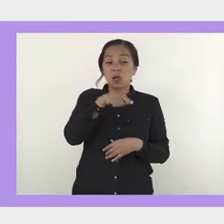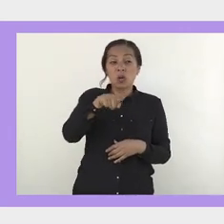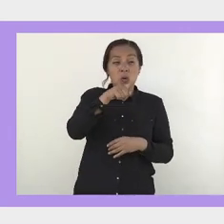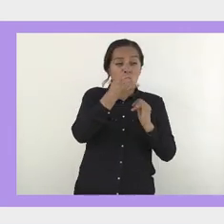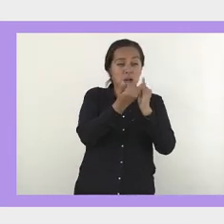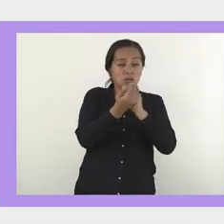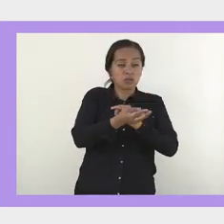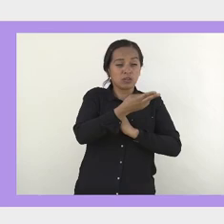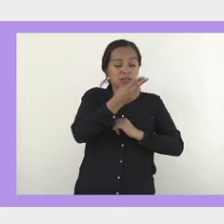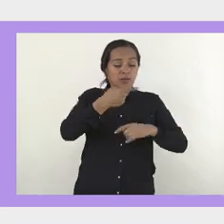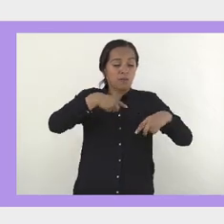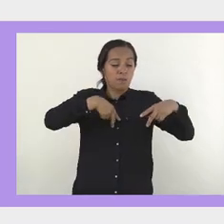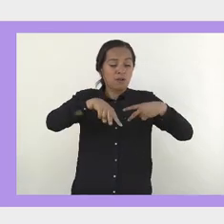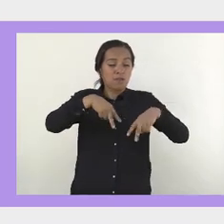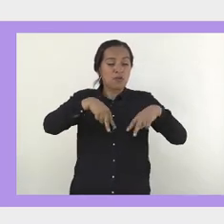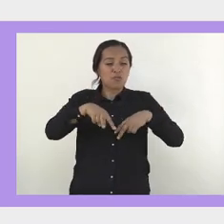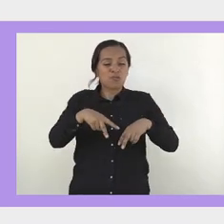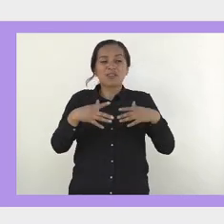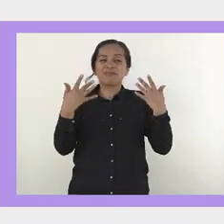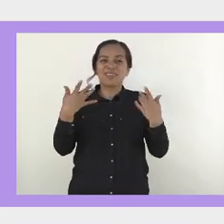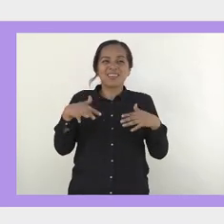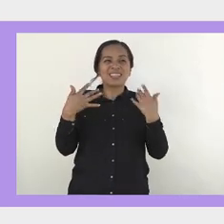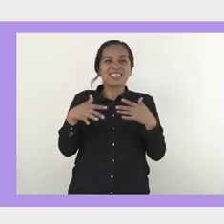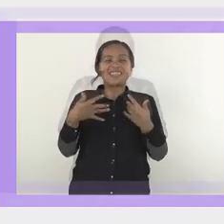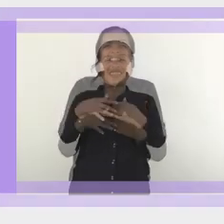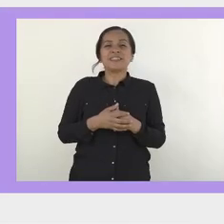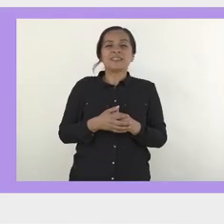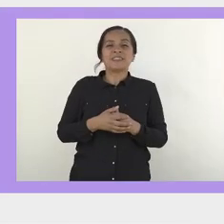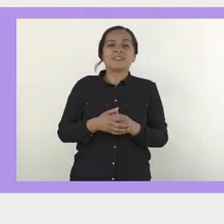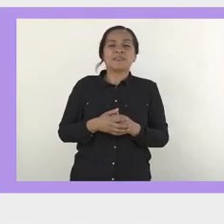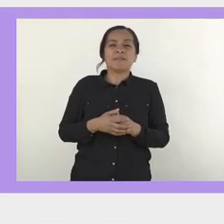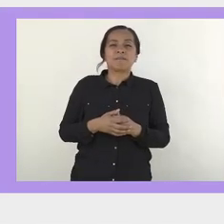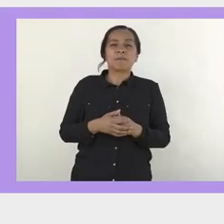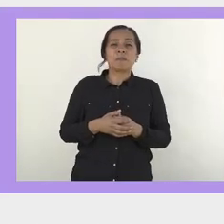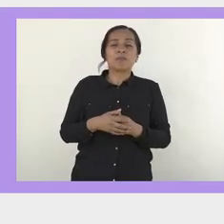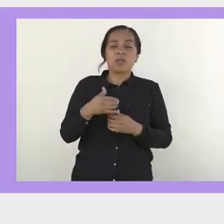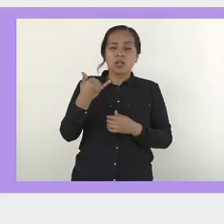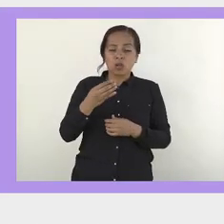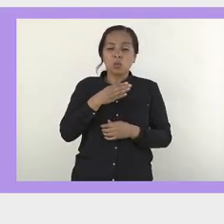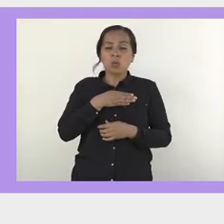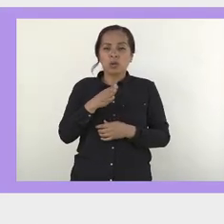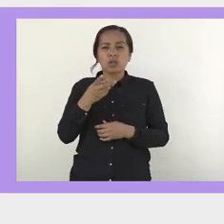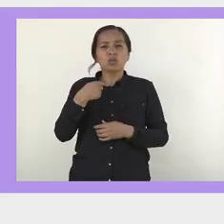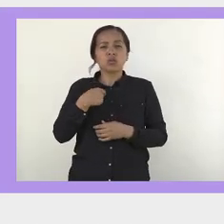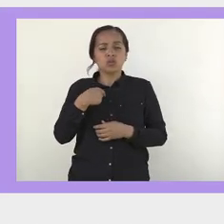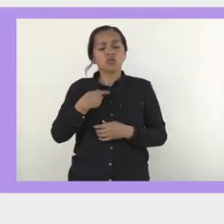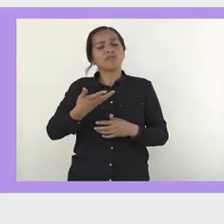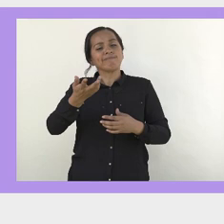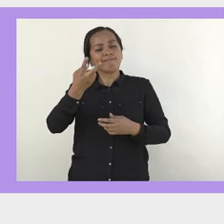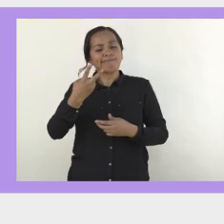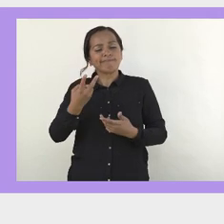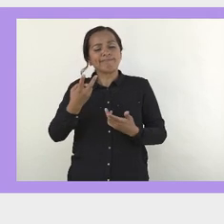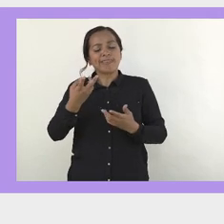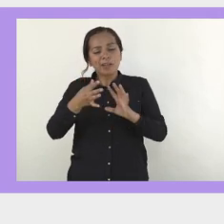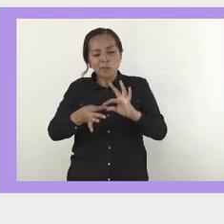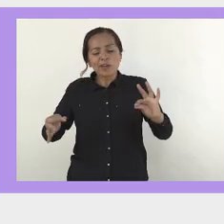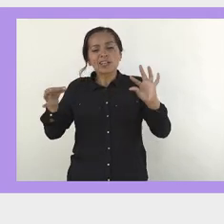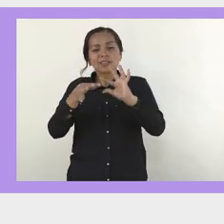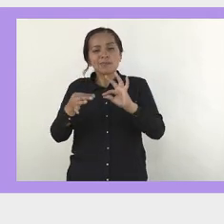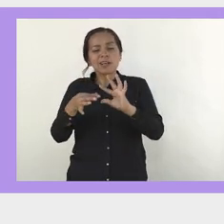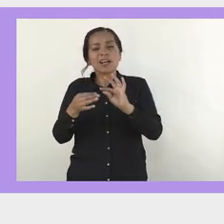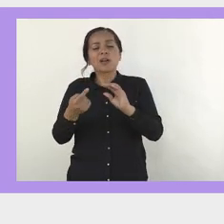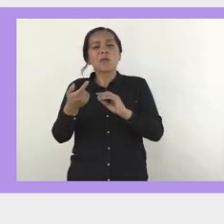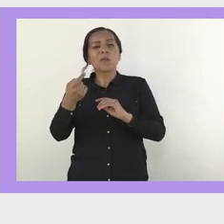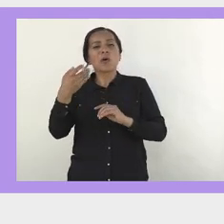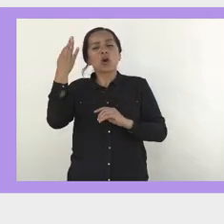algún momento y Pues nada aquí estamos y bueno Yo vengo a contarles un poco de la filosofía